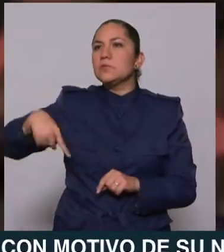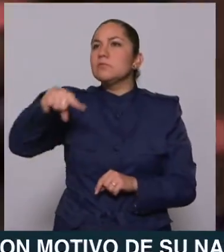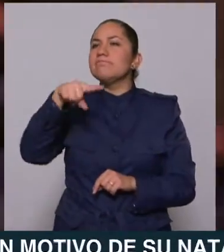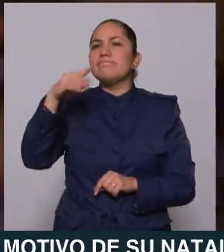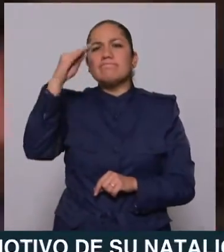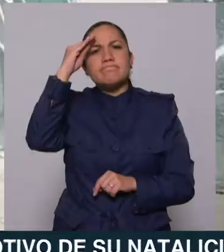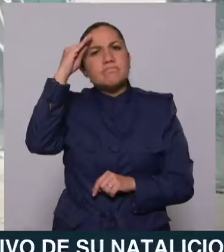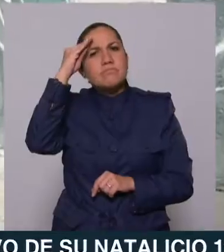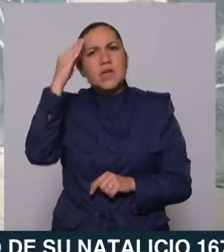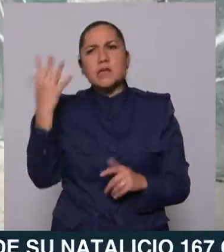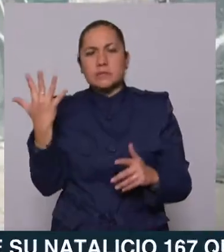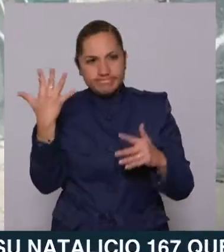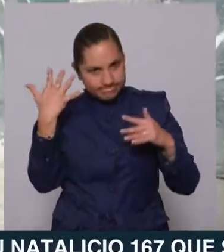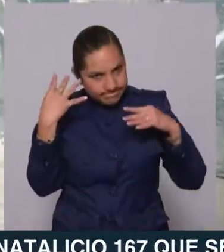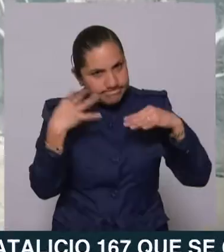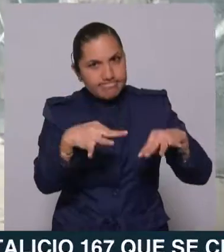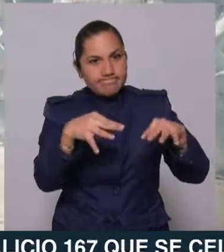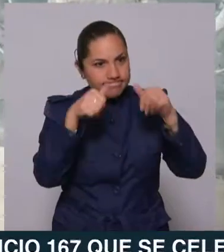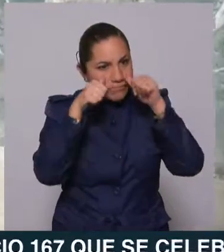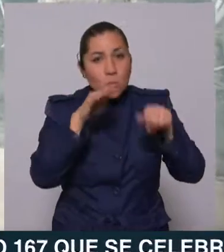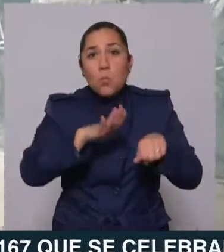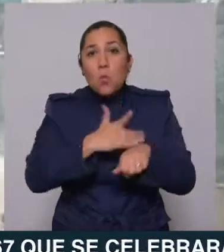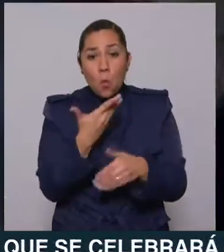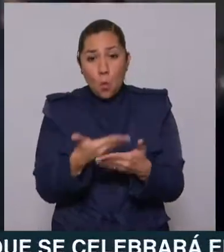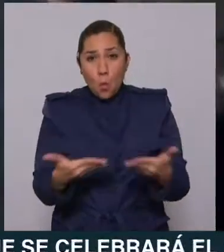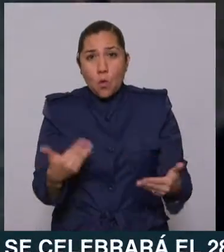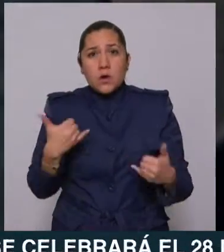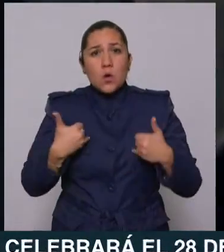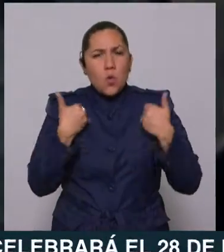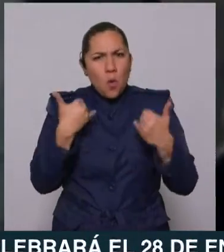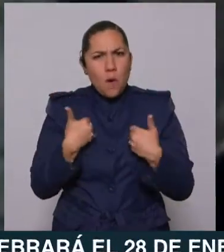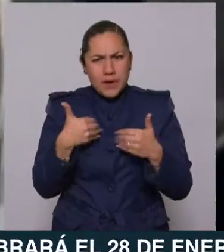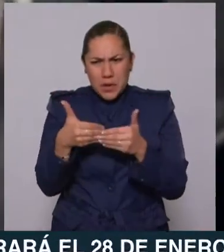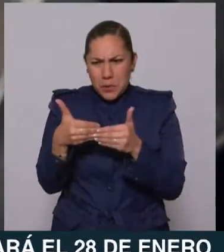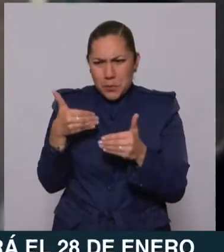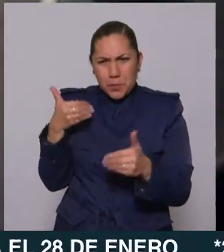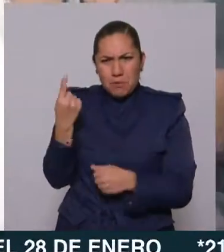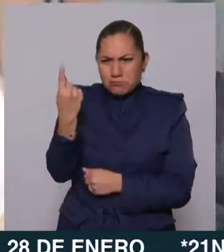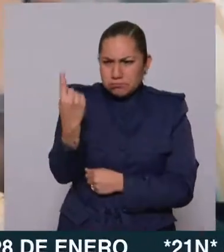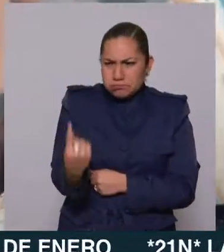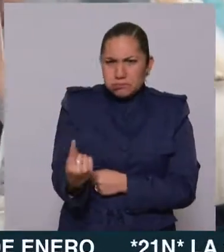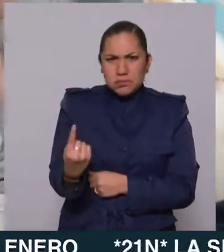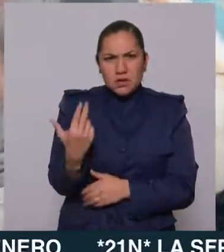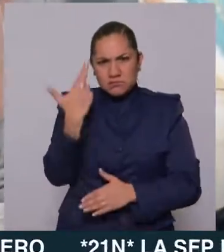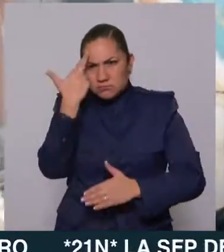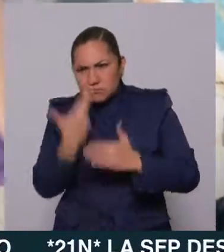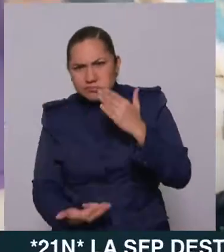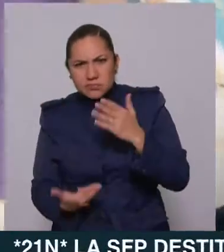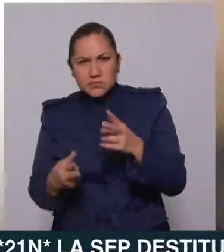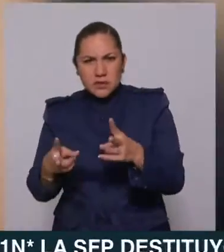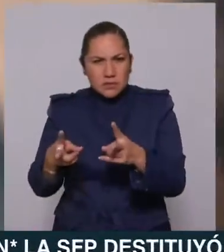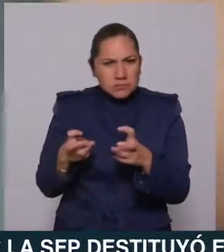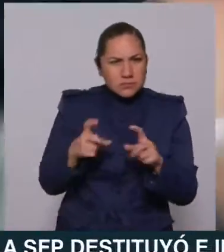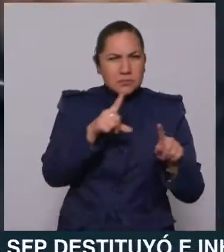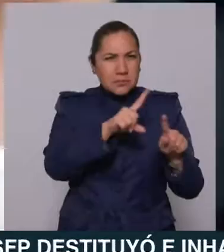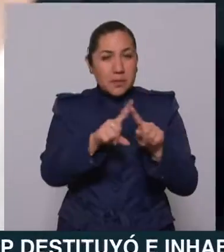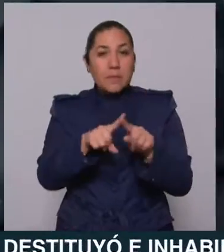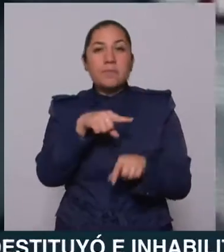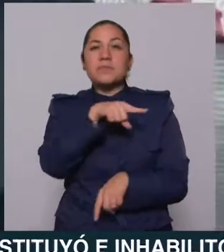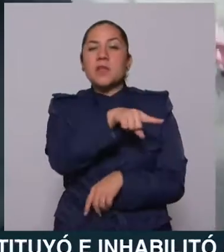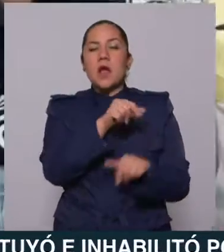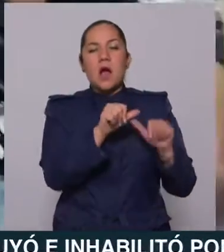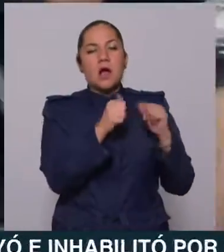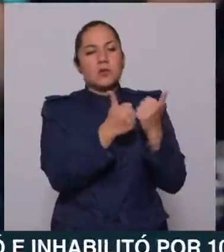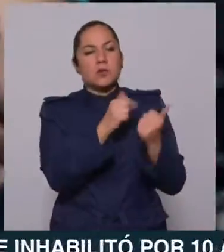en actividades delictivas a edades tempranas. De acuerdo con la encuesta realizada por la organización Reinserta, la edad promedio para iniciarse en